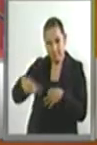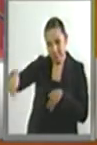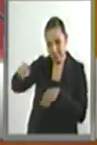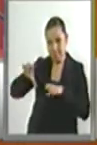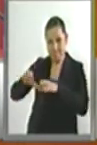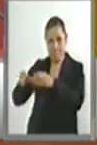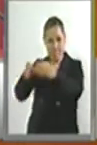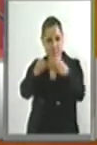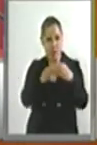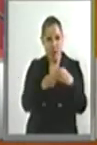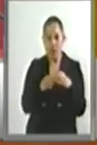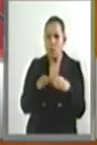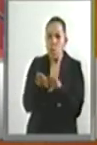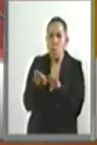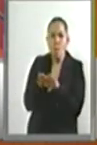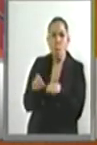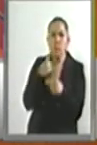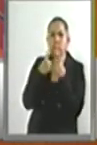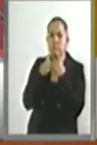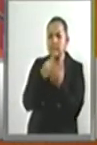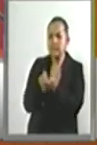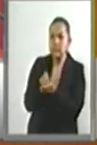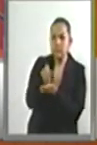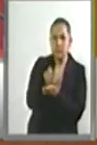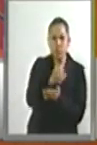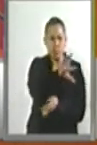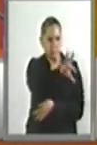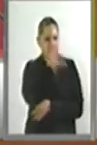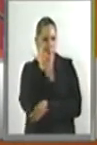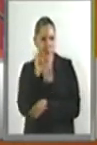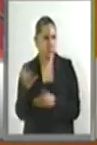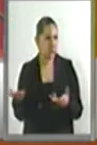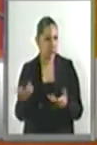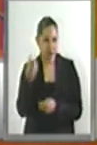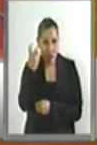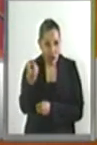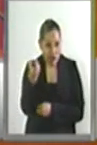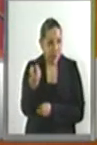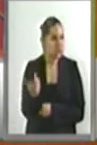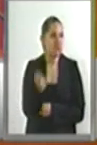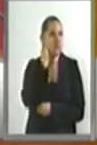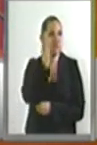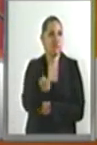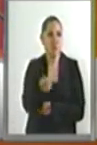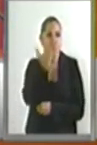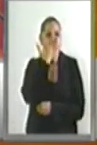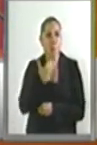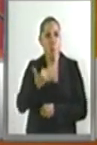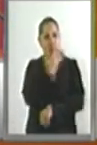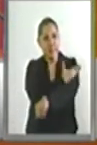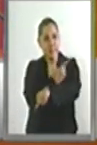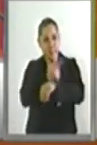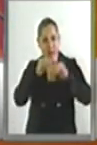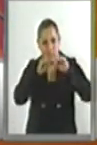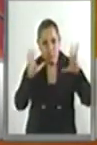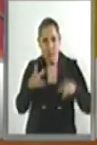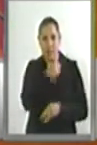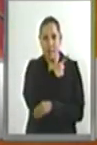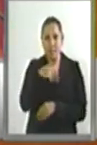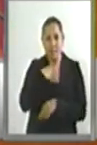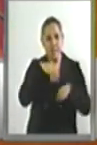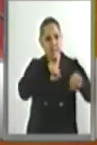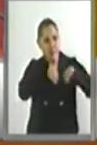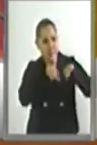decisiones, y esto vulnera el precepto de transparencia y rendición de cuentas